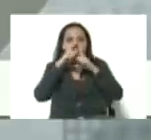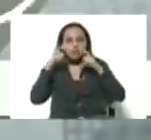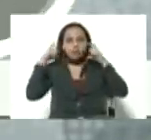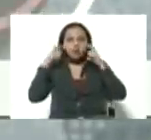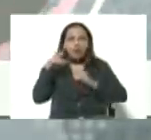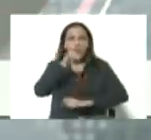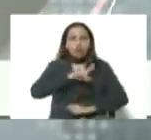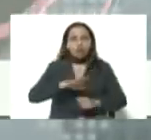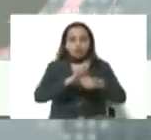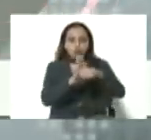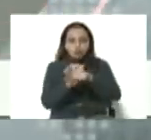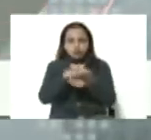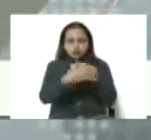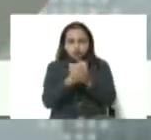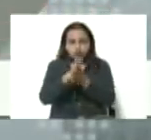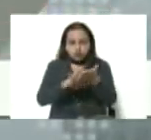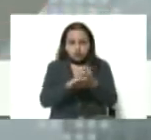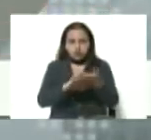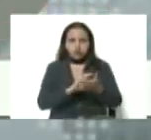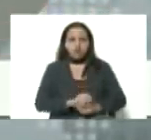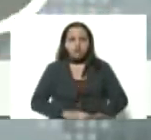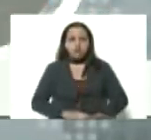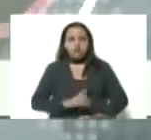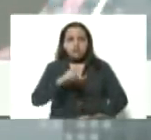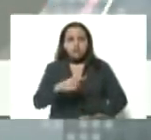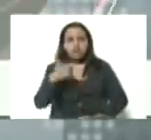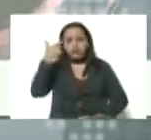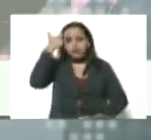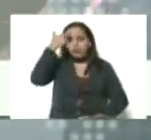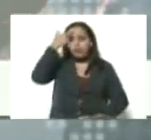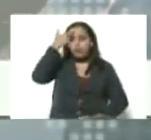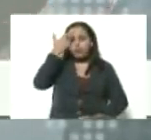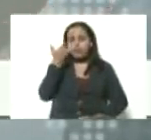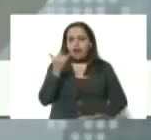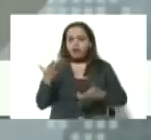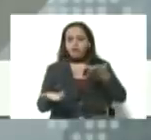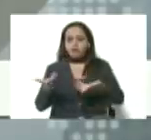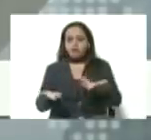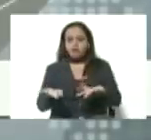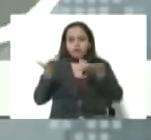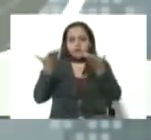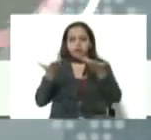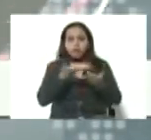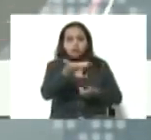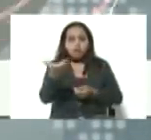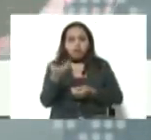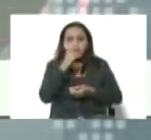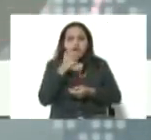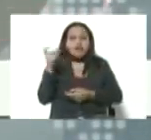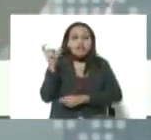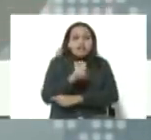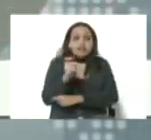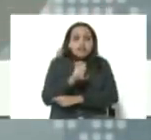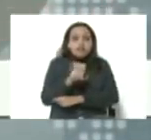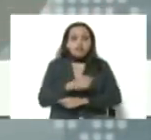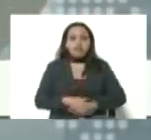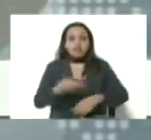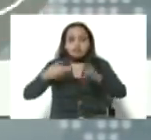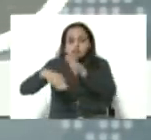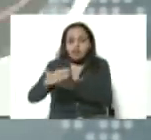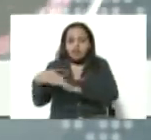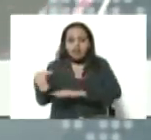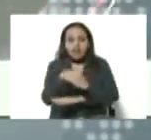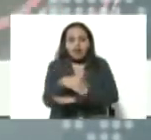uso del estante con alcohol la toma frecuente de temperaturas y esperas necesitará director ya salir para